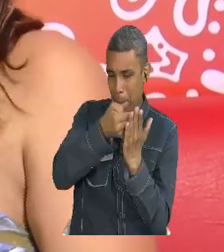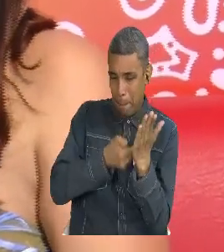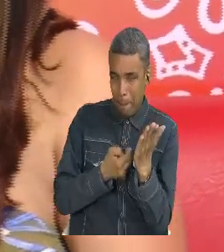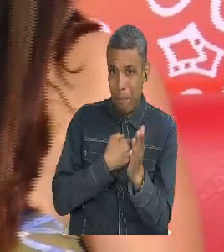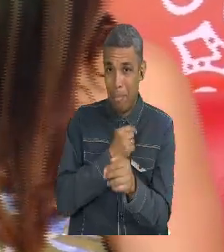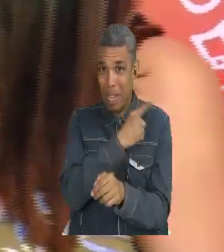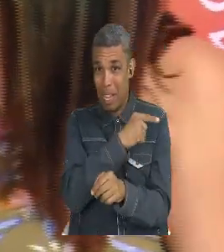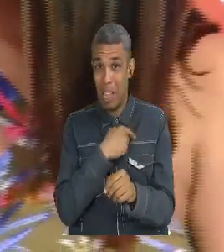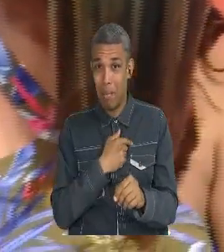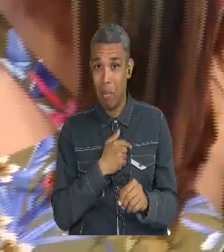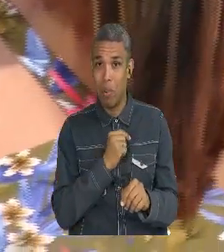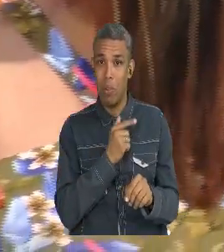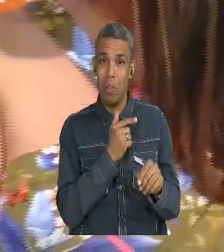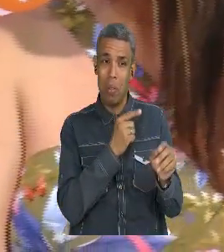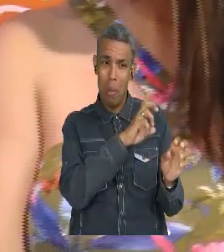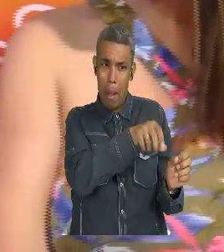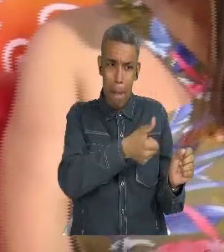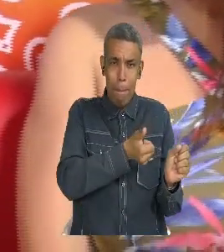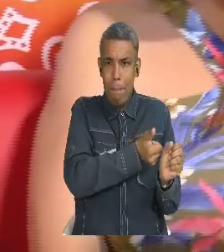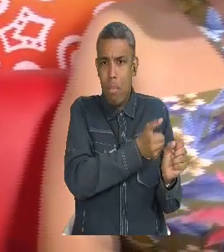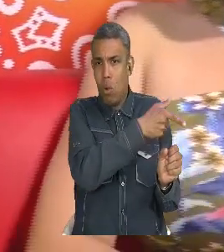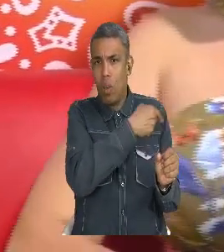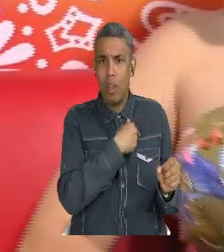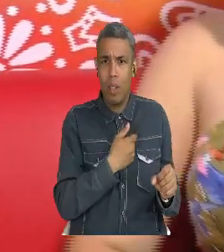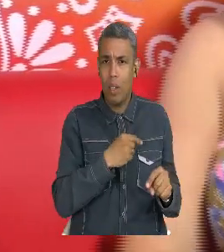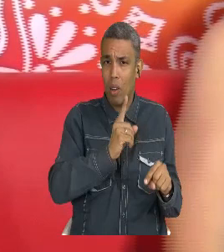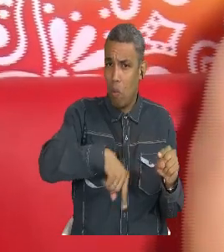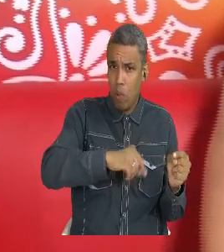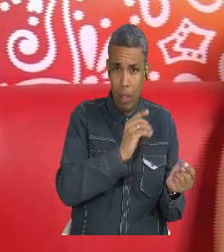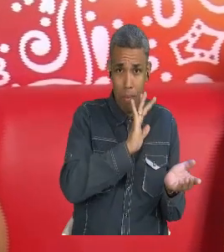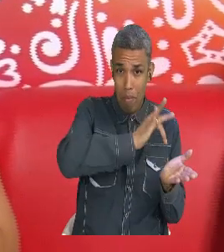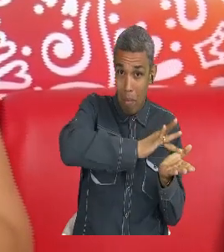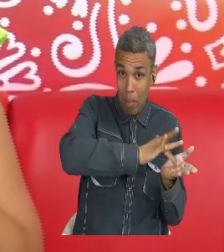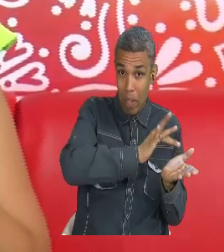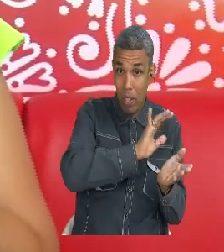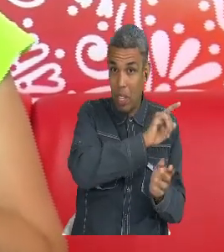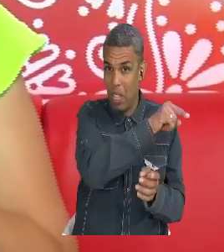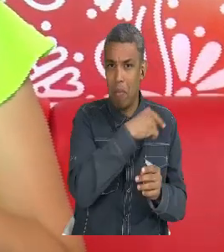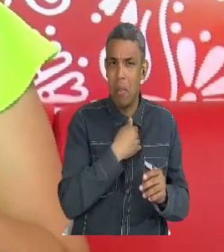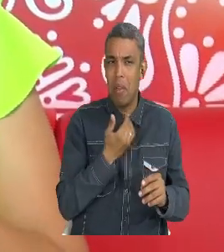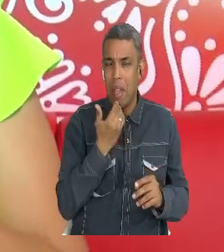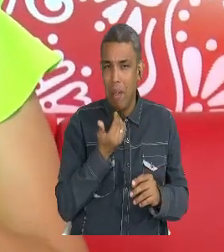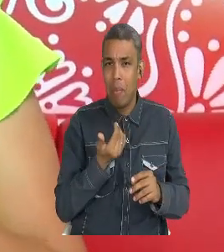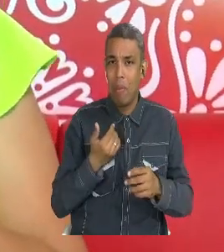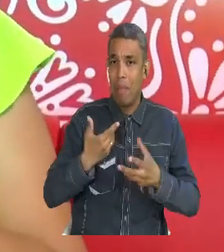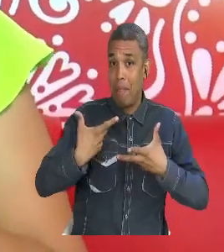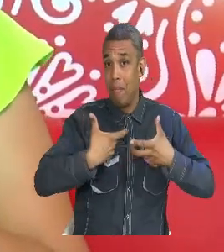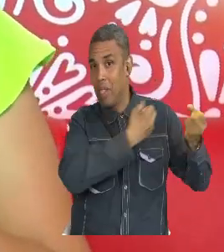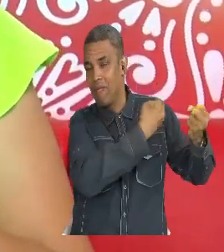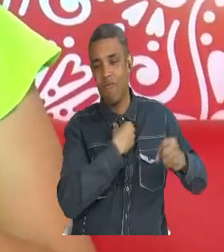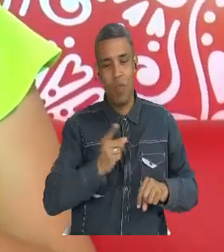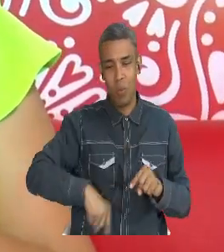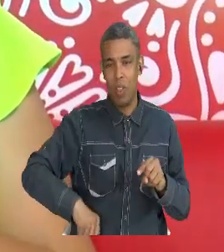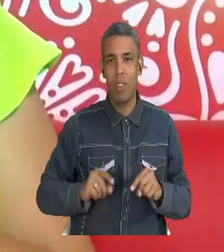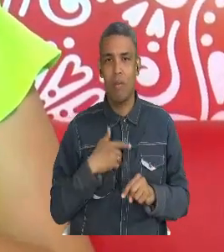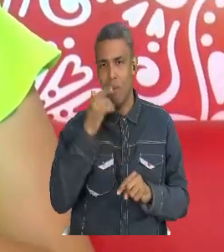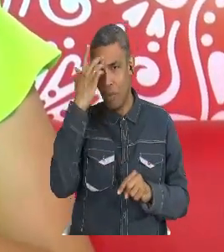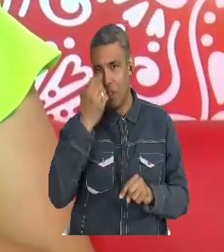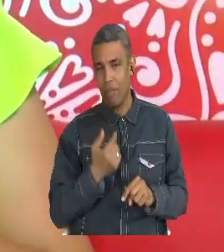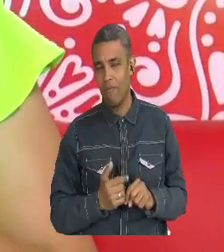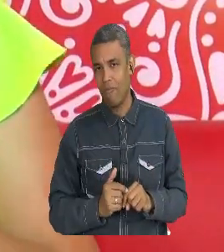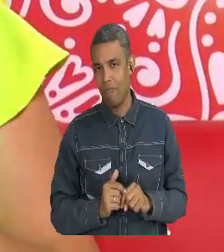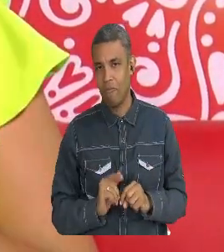Bueno, entonces ya saben, cualquier duda, pregunta que ustedes tengan acerca de la parte jurídica, nuestra abogada Viviana Betancourt nos va a